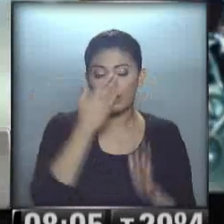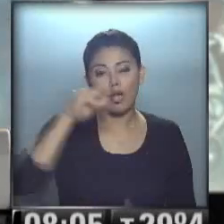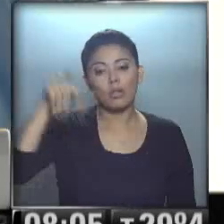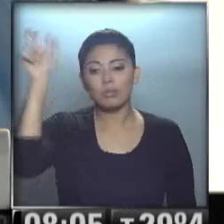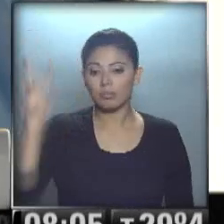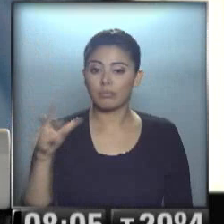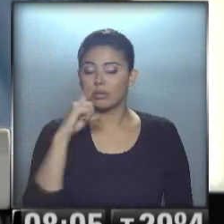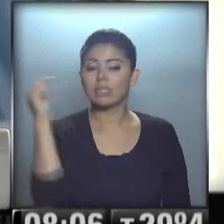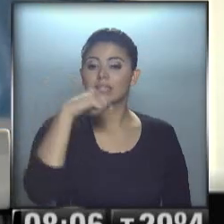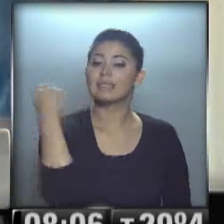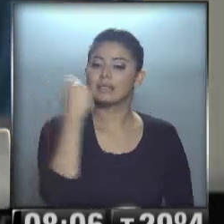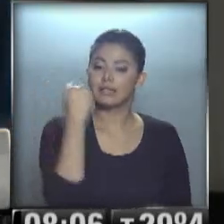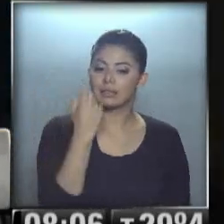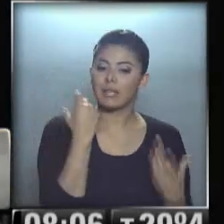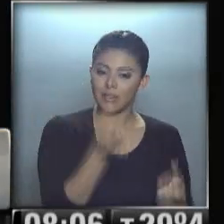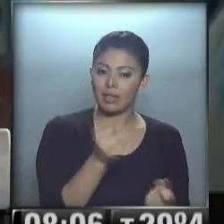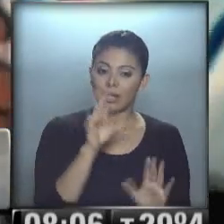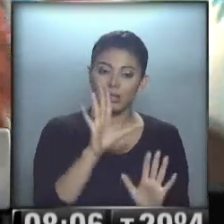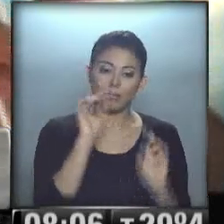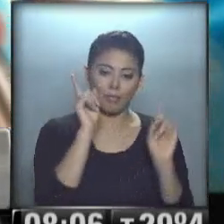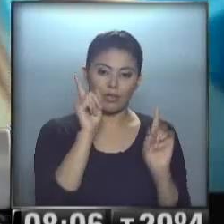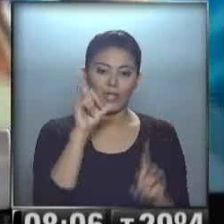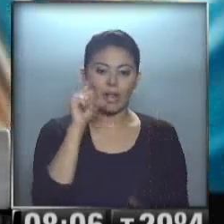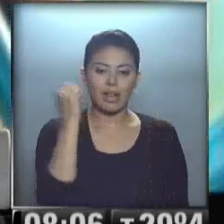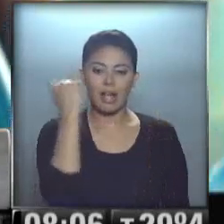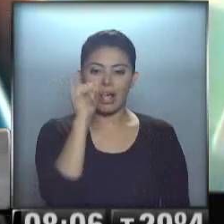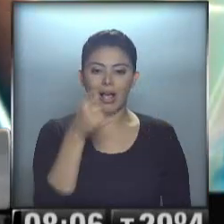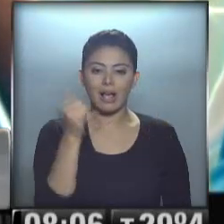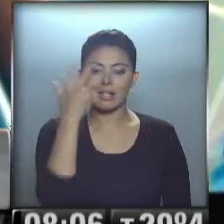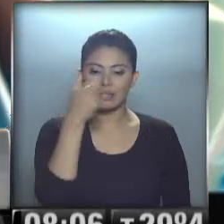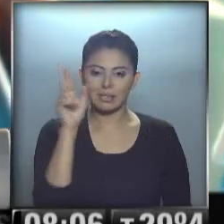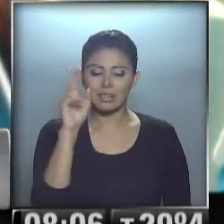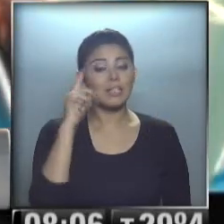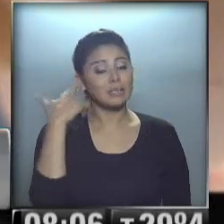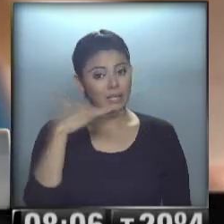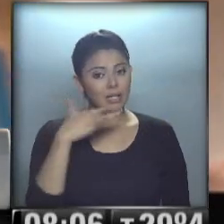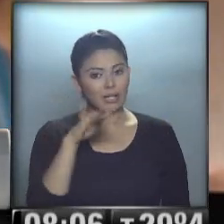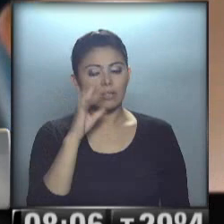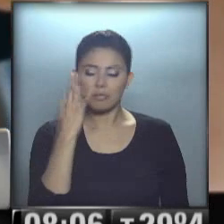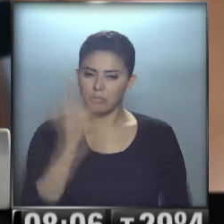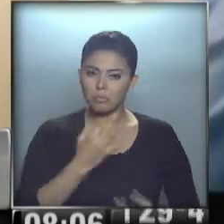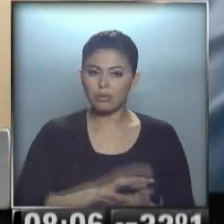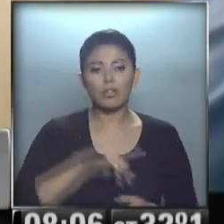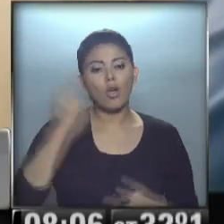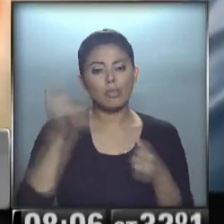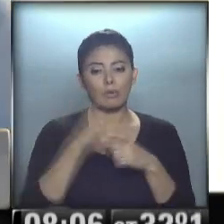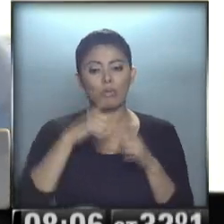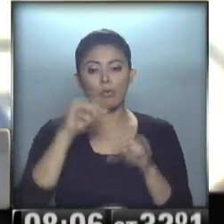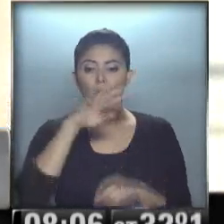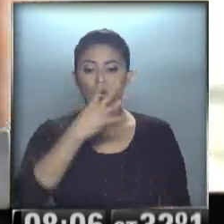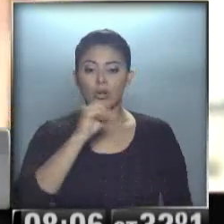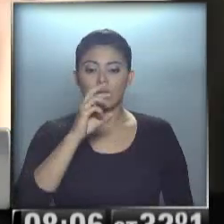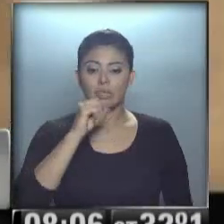argelino intenta encontrar el camino, es el profesor Lazar. Una mirada inteligente y sensible, y además sin golpes bajos. En el cuarto lugar,